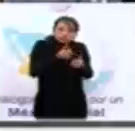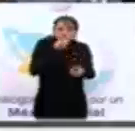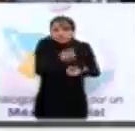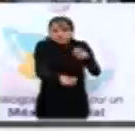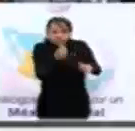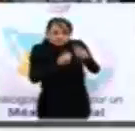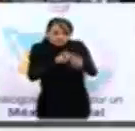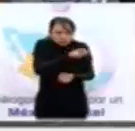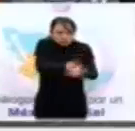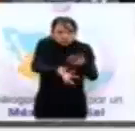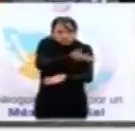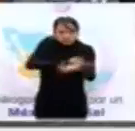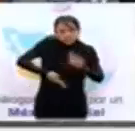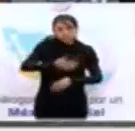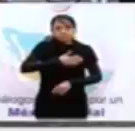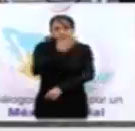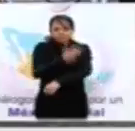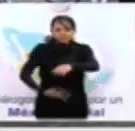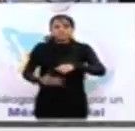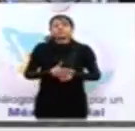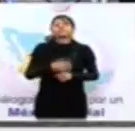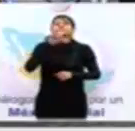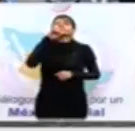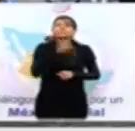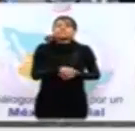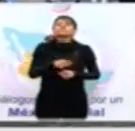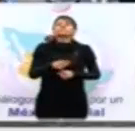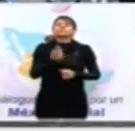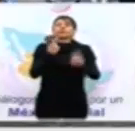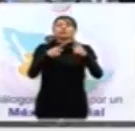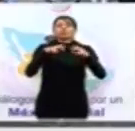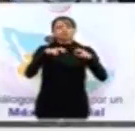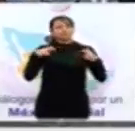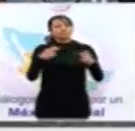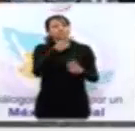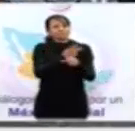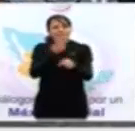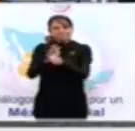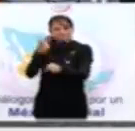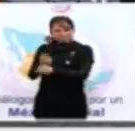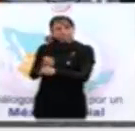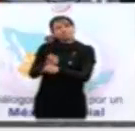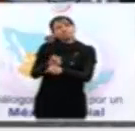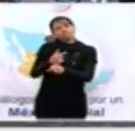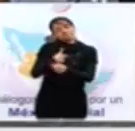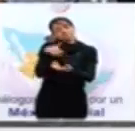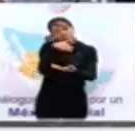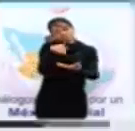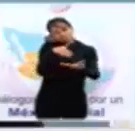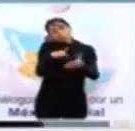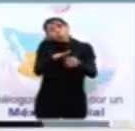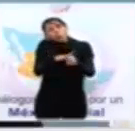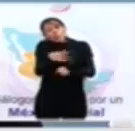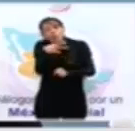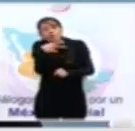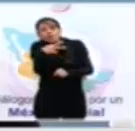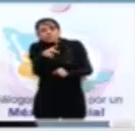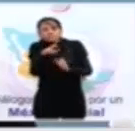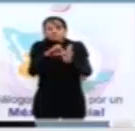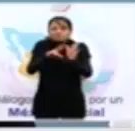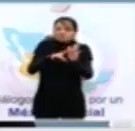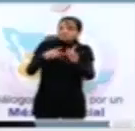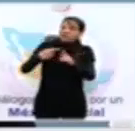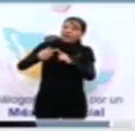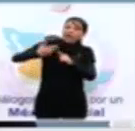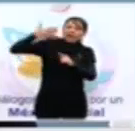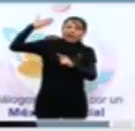Alimentaria. Senador, gracias. Bienvenido. Buenas tardes. Les presento a los panelistas y leeré parte de la semblanza de las actividades que cada